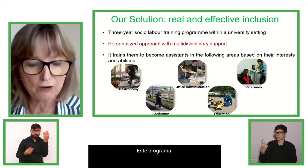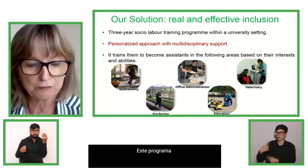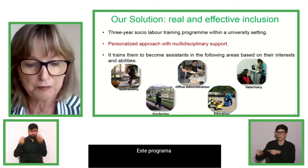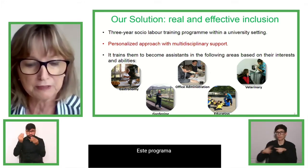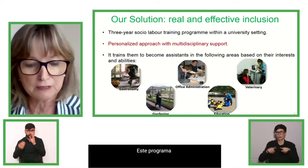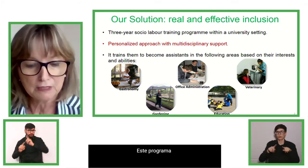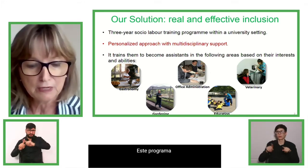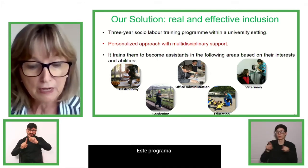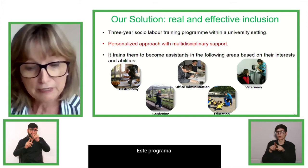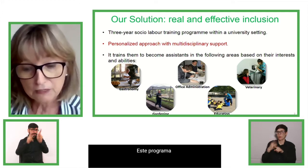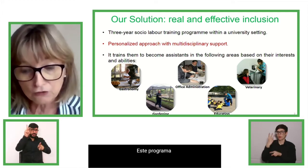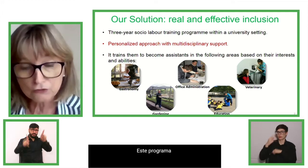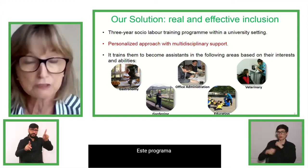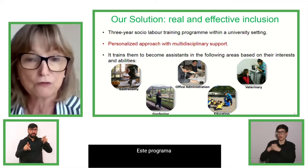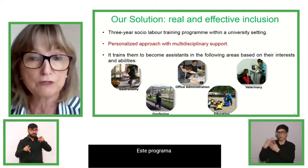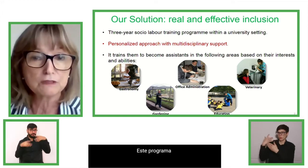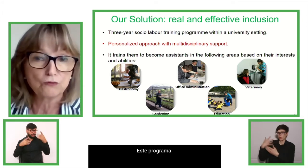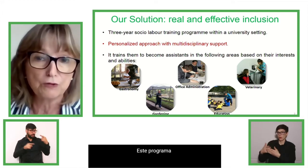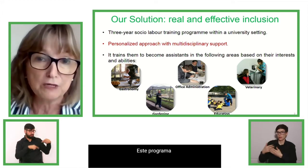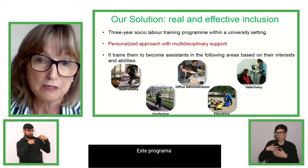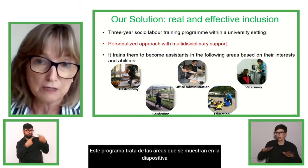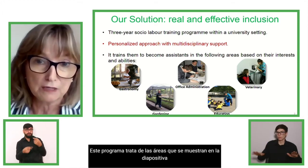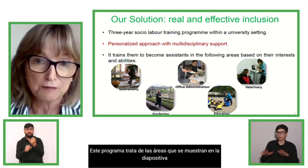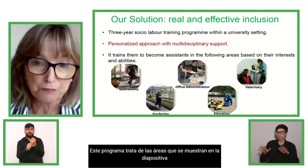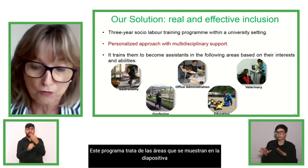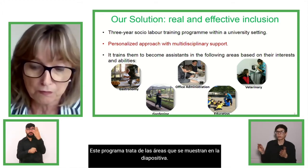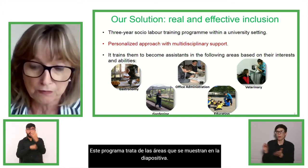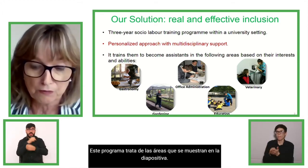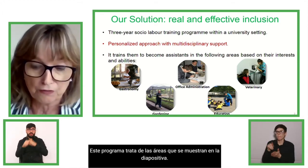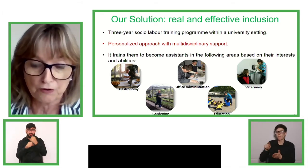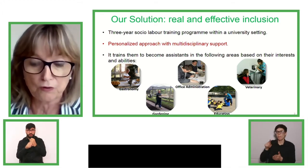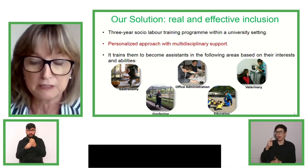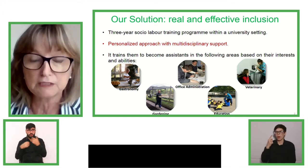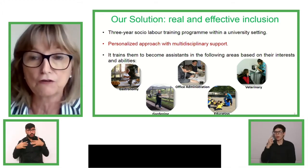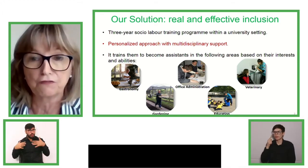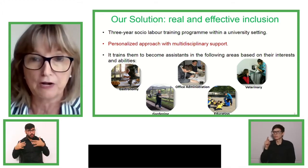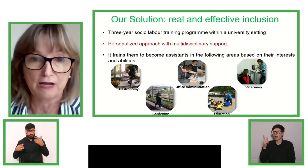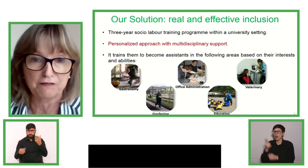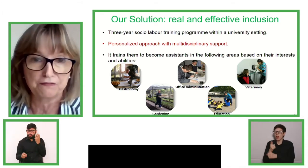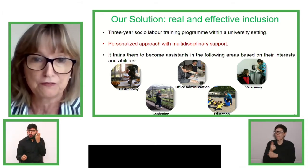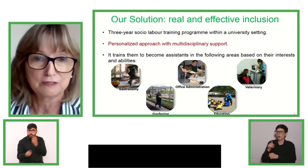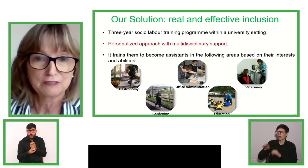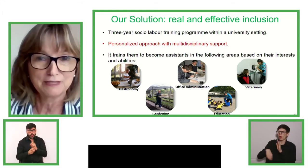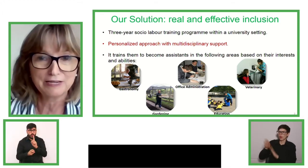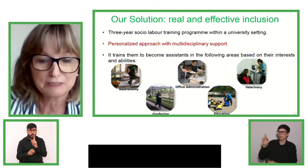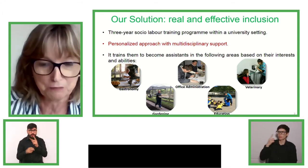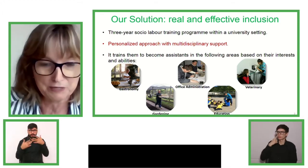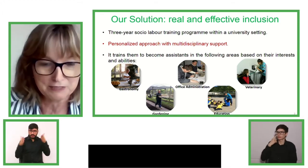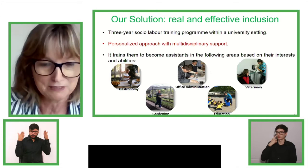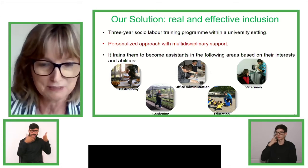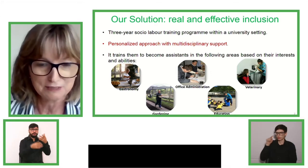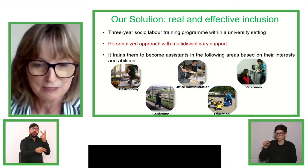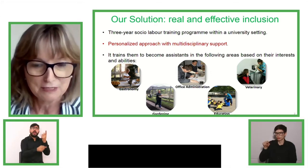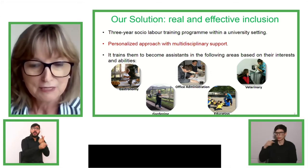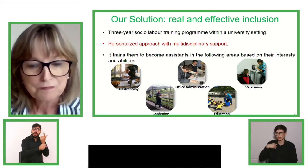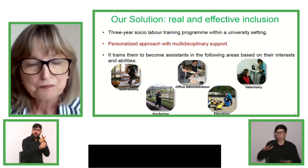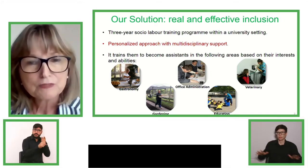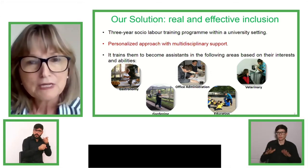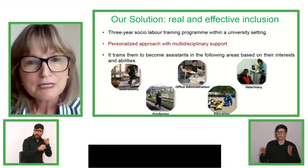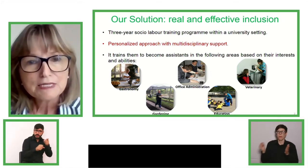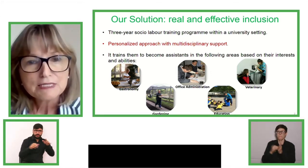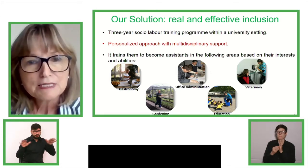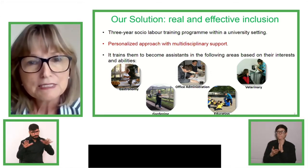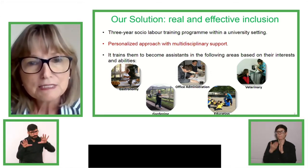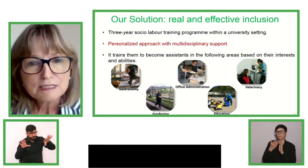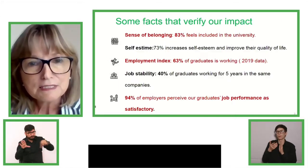incentivamos las destrezas laborales y por supuesto mejoramos la calidad de vida de estas personas.